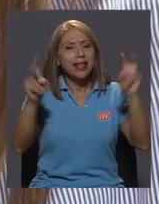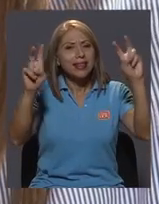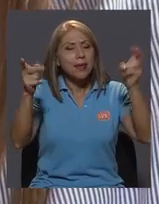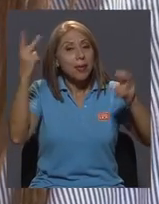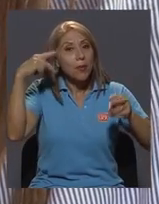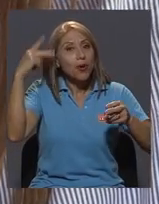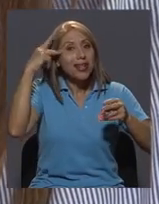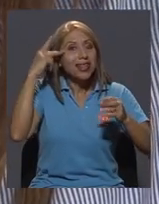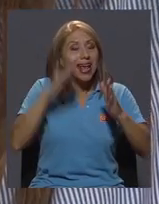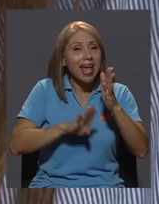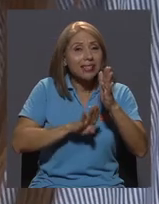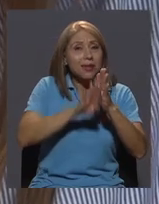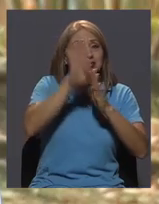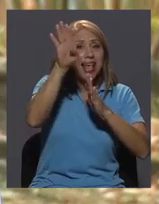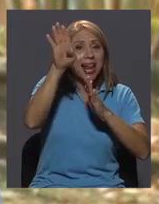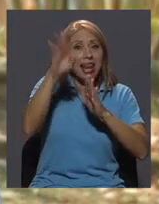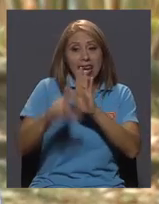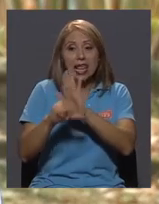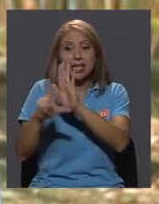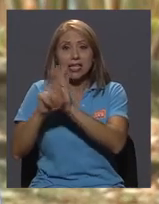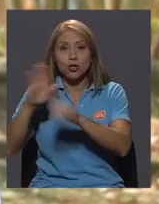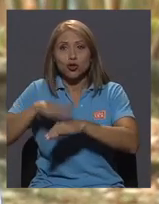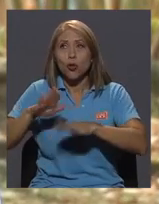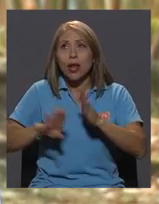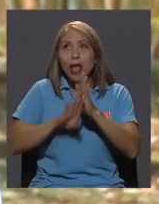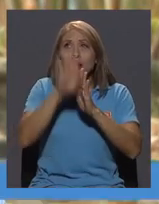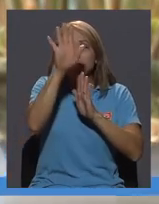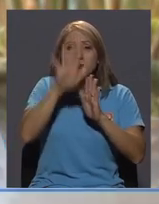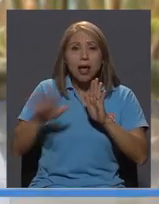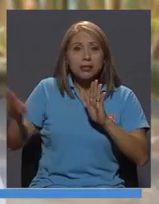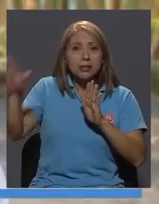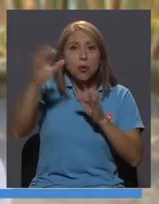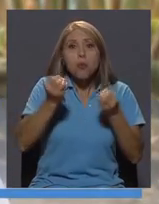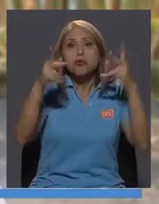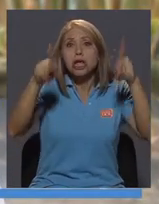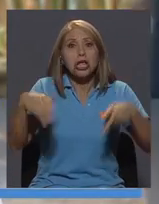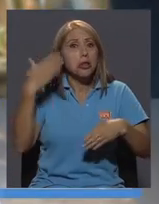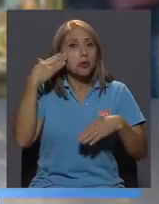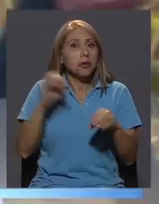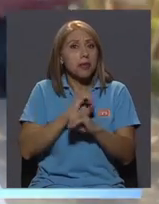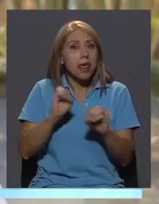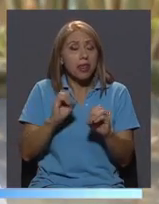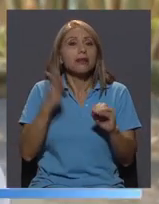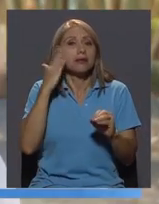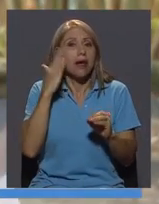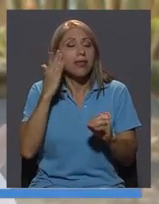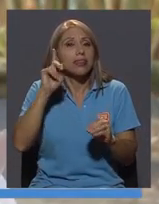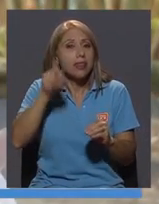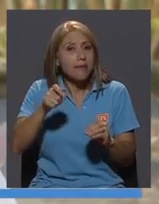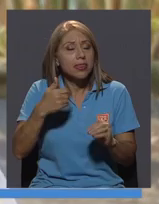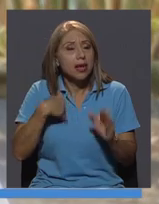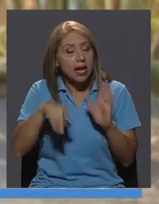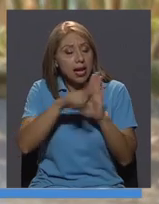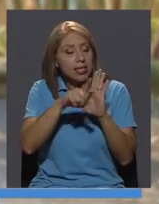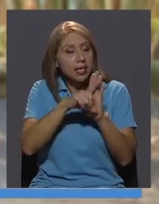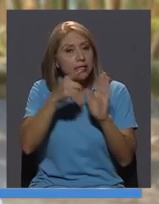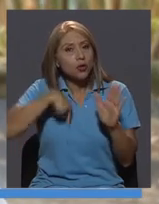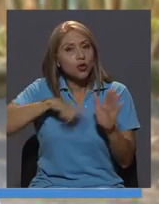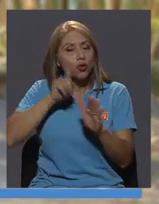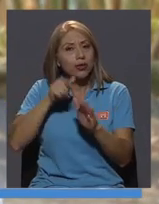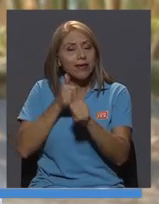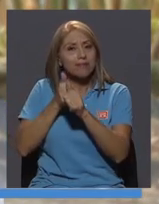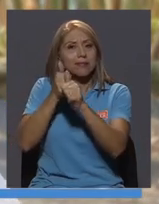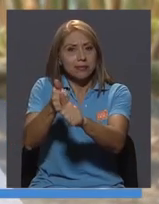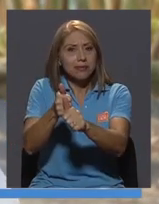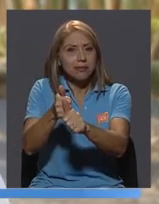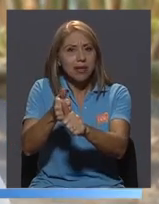espacial, de la legislación espacial, que es un tema que mucha gente desconoce, que hay toda una serie de leyes y demás que tenemos que seguir a nivel espacial,